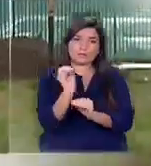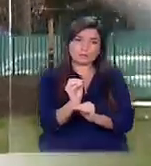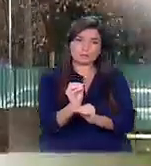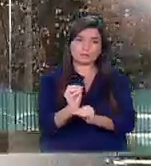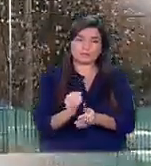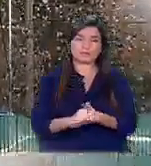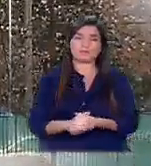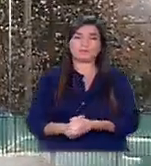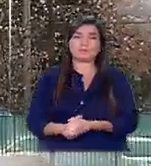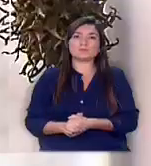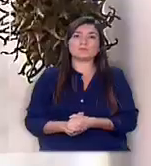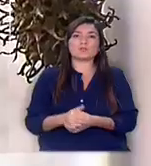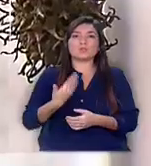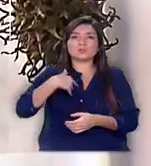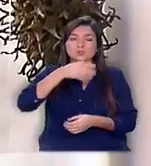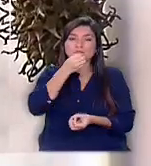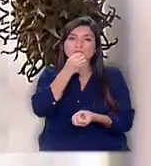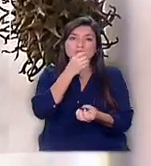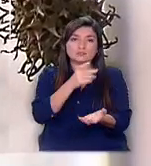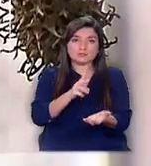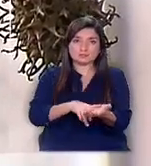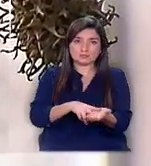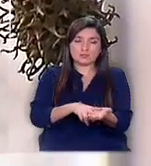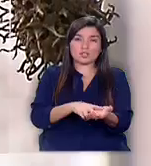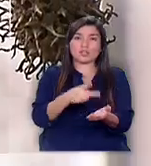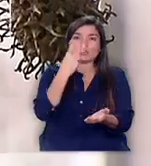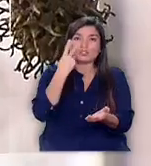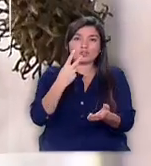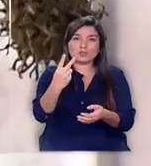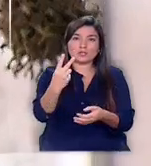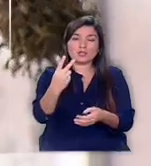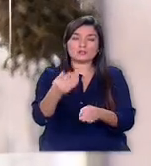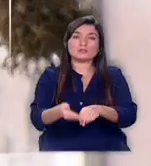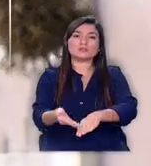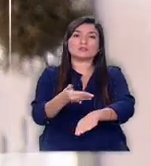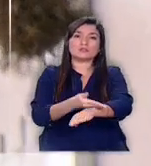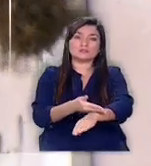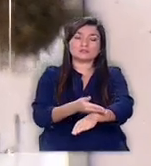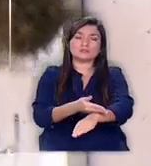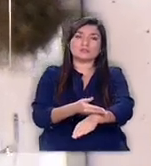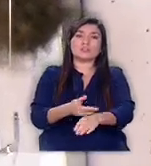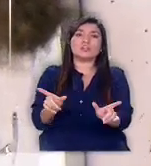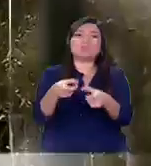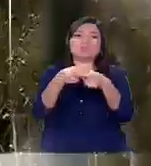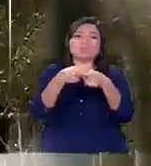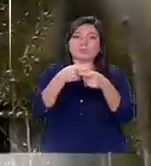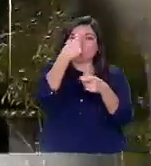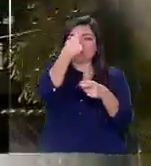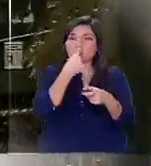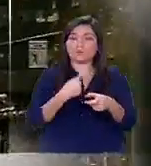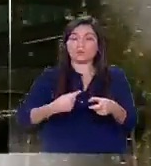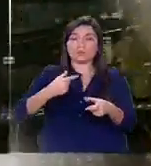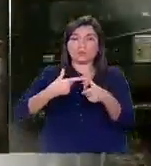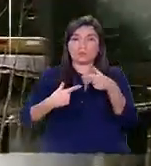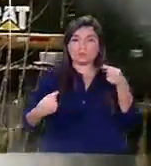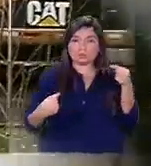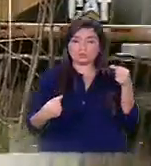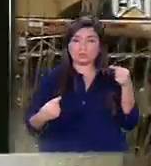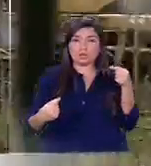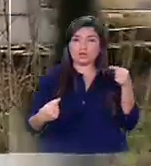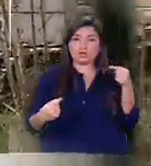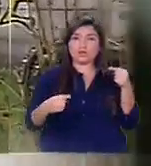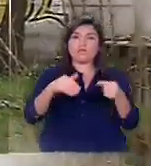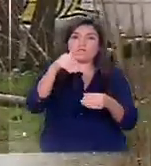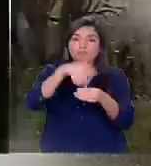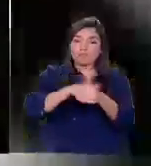que esto se está haciendo a dos días hábiles de que el Consejo de Monumentos Nacionales vote Villa San Luis como Monumento